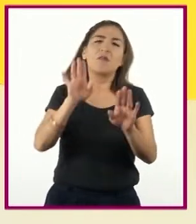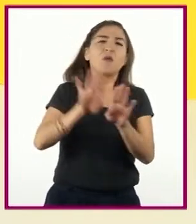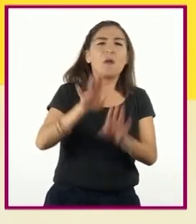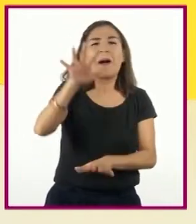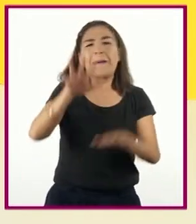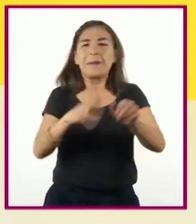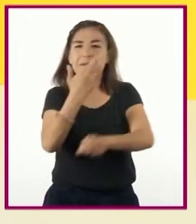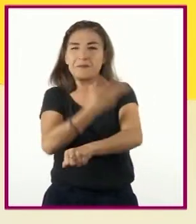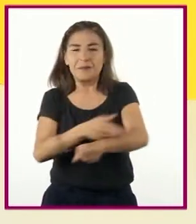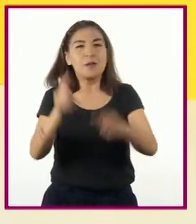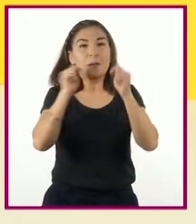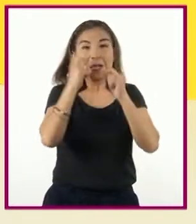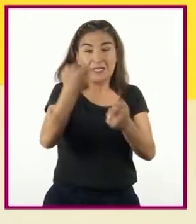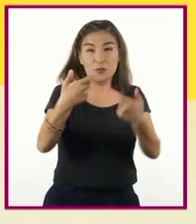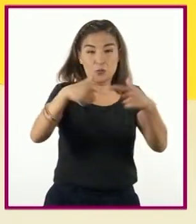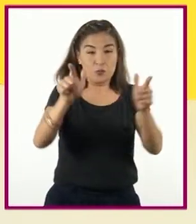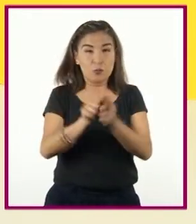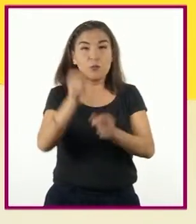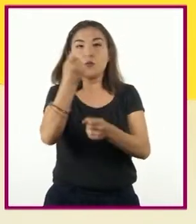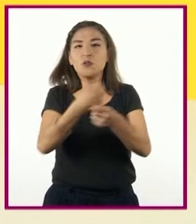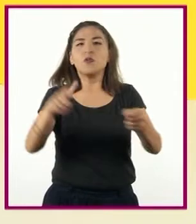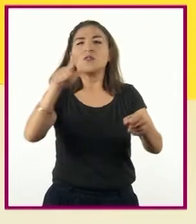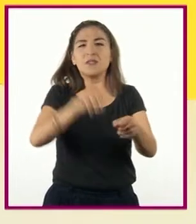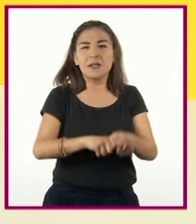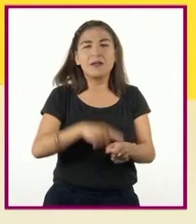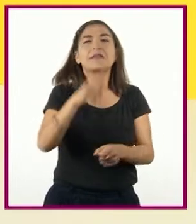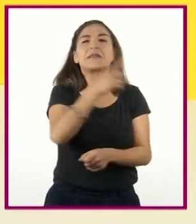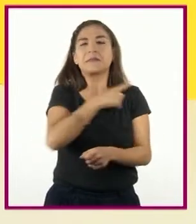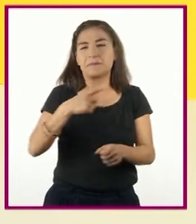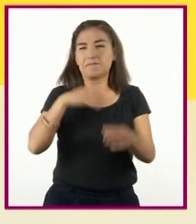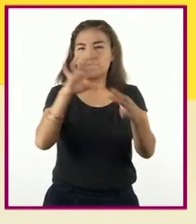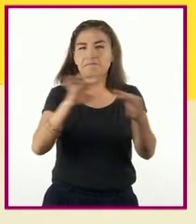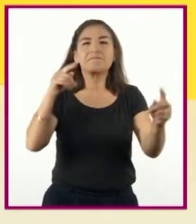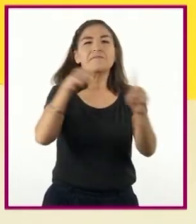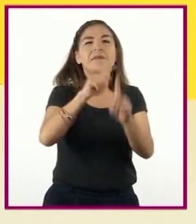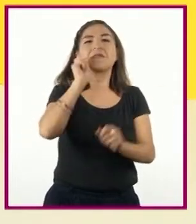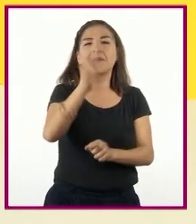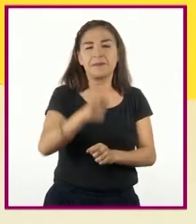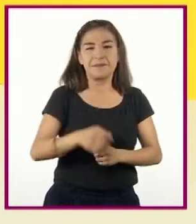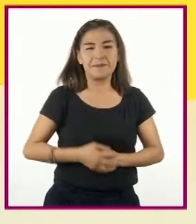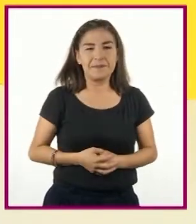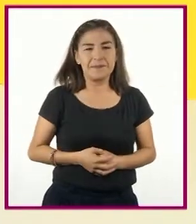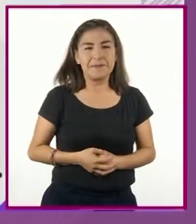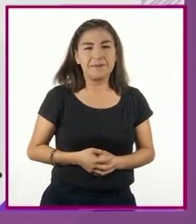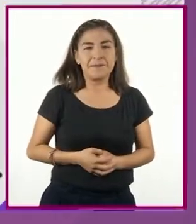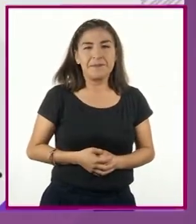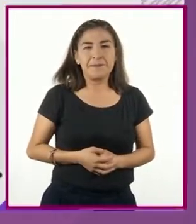la influencia de los grupos sociales, me gustaría precisar a qué nos referimos con estos.